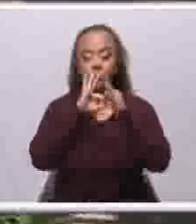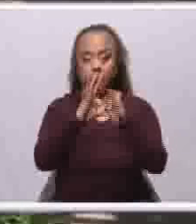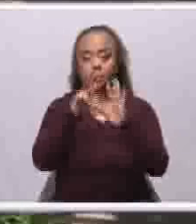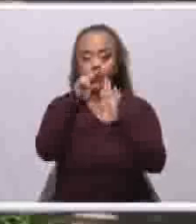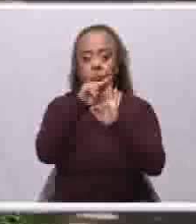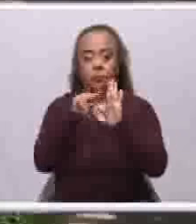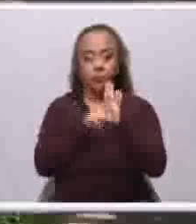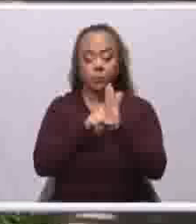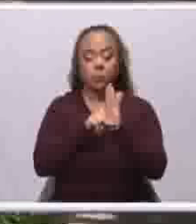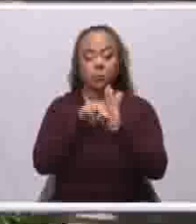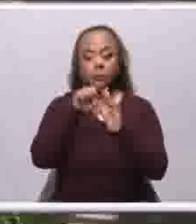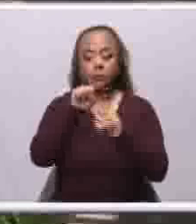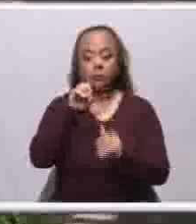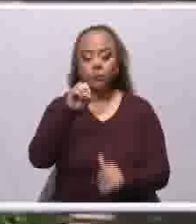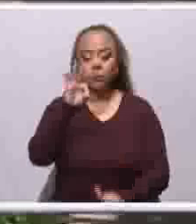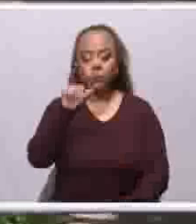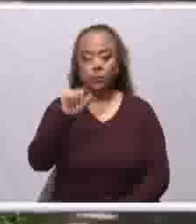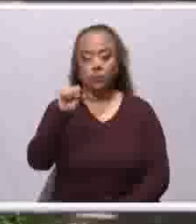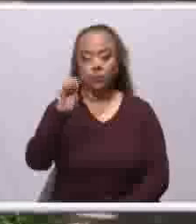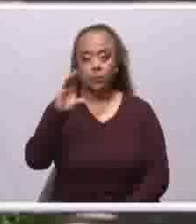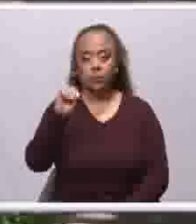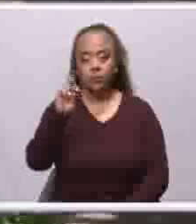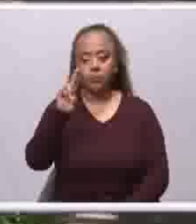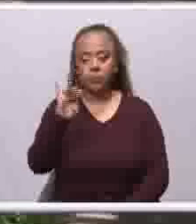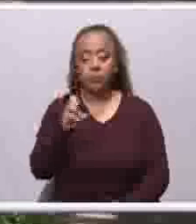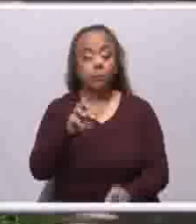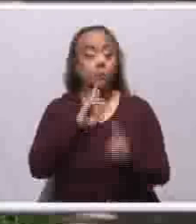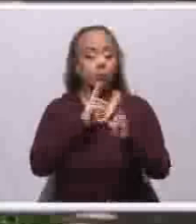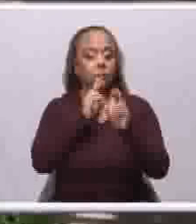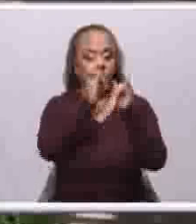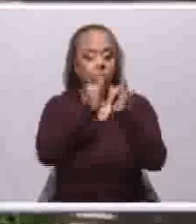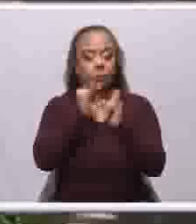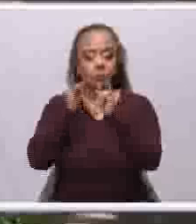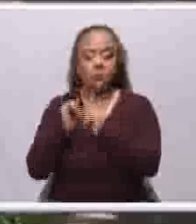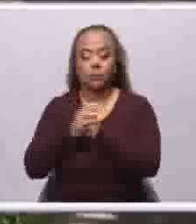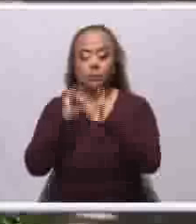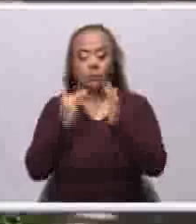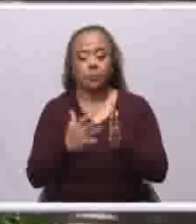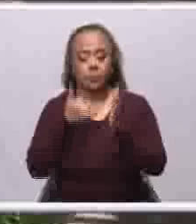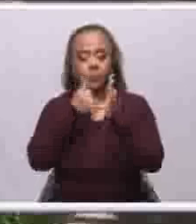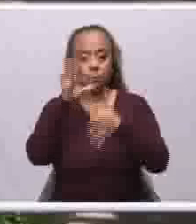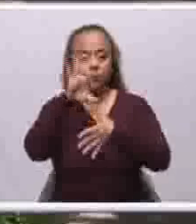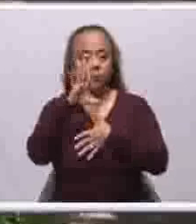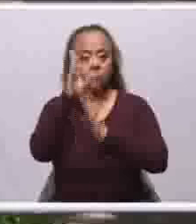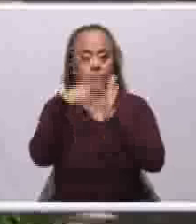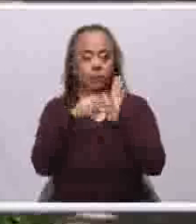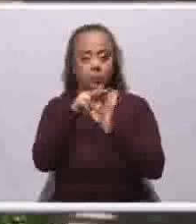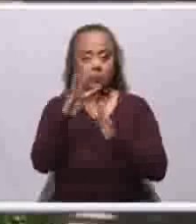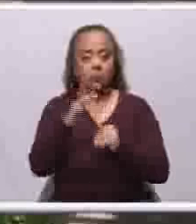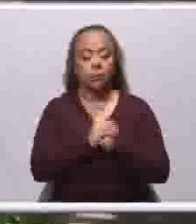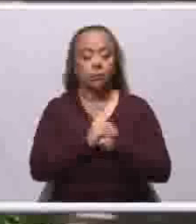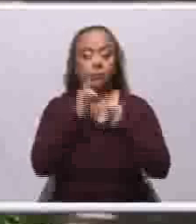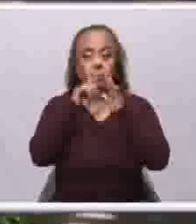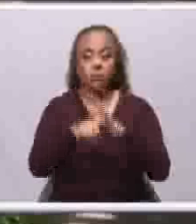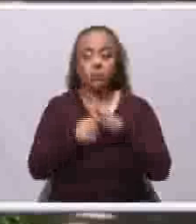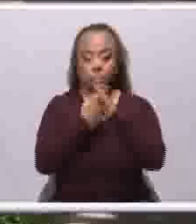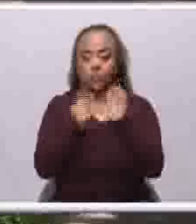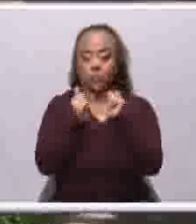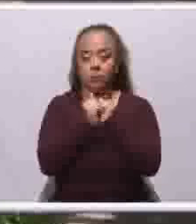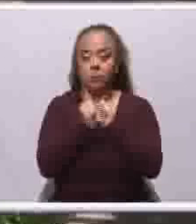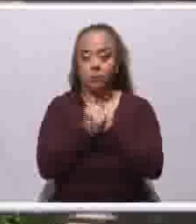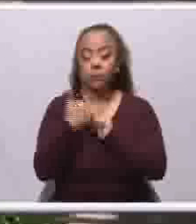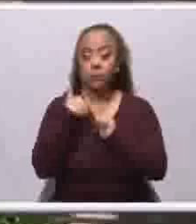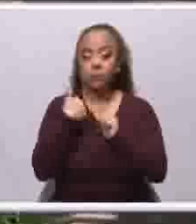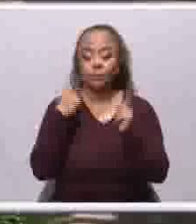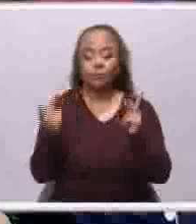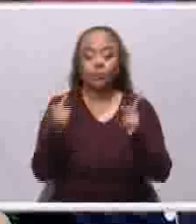sofas score de rendimientos individuales de los jugadores en esta copa América 2024 empecemos con los que han tenido